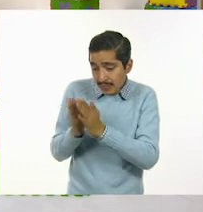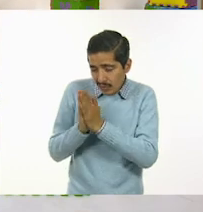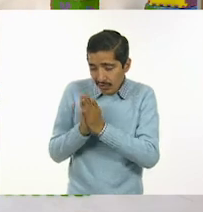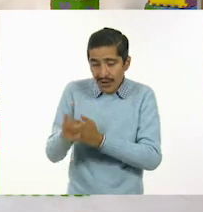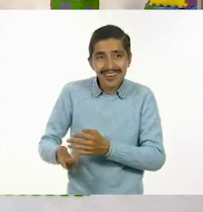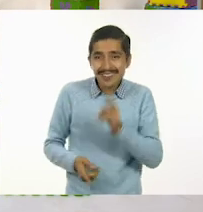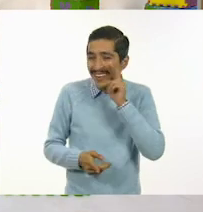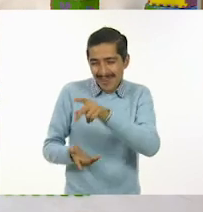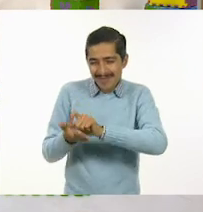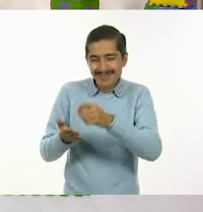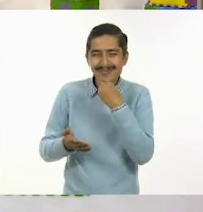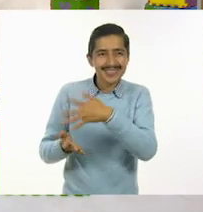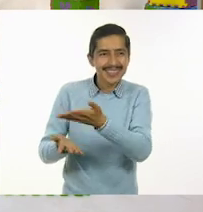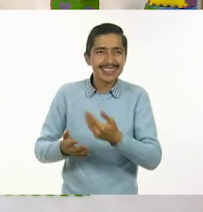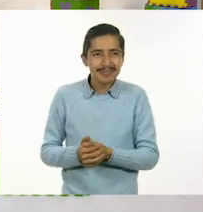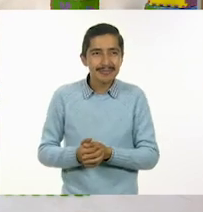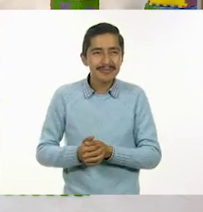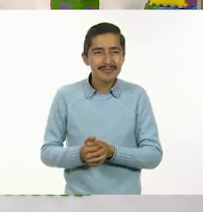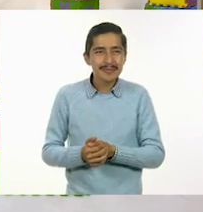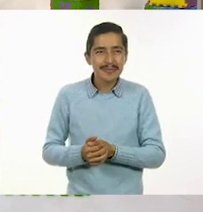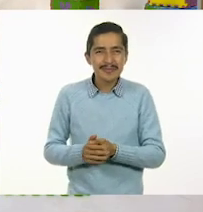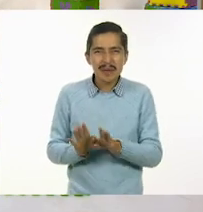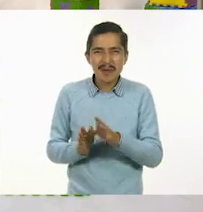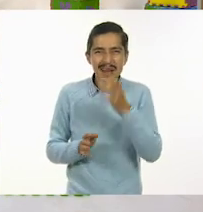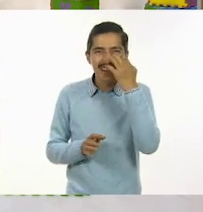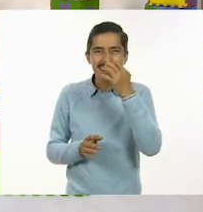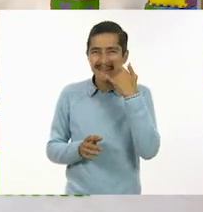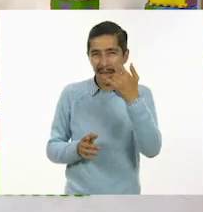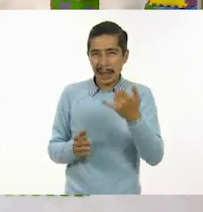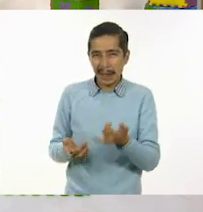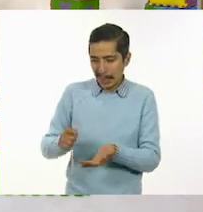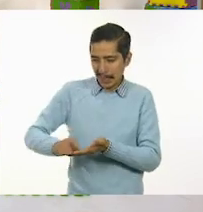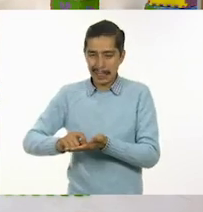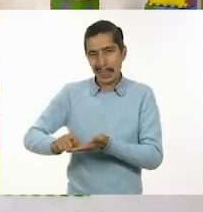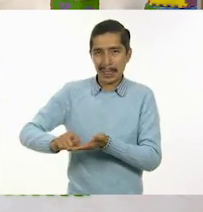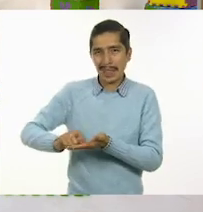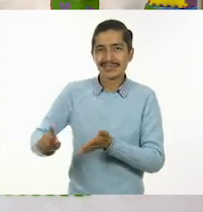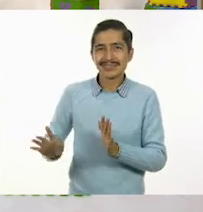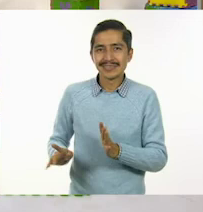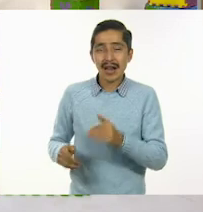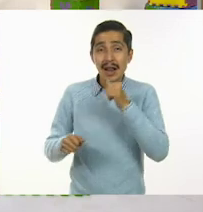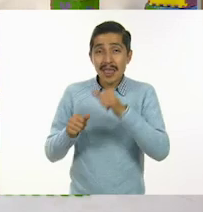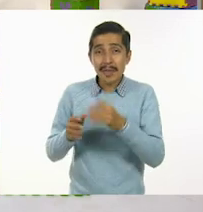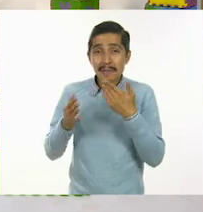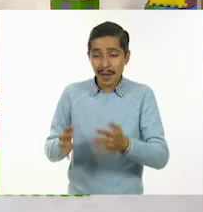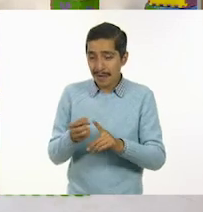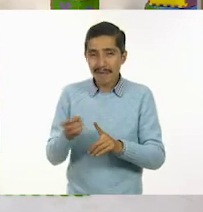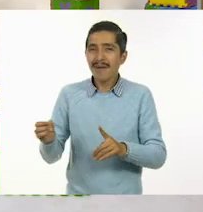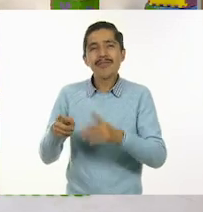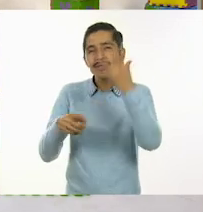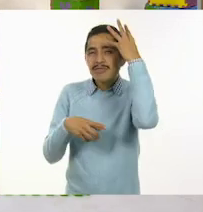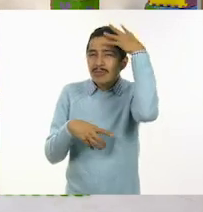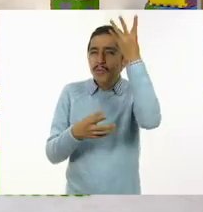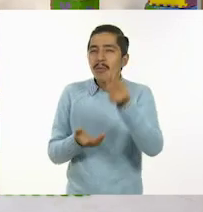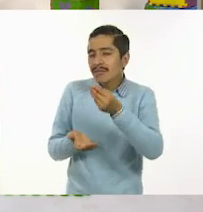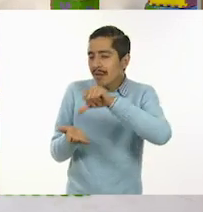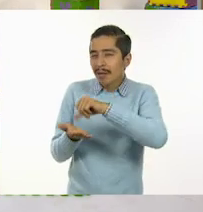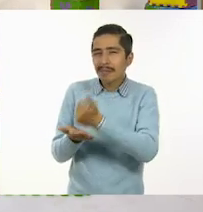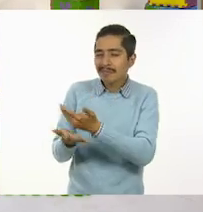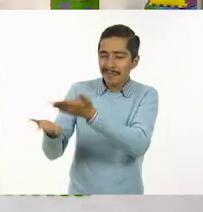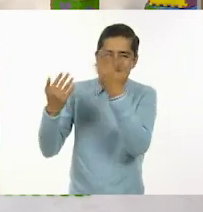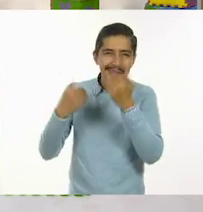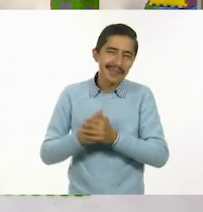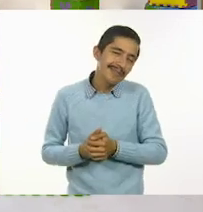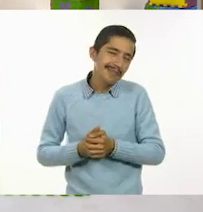escribiendo el Filindrín. Perfecto. Ay, escribe medio ladeado, ¿eh? Sí, sí, sí. No tiene buena letra, pero bueno, pues es un duende, ¿qué puedes decir? Mira, lo que nos